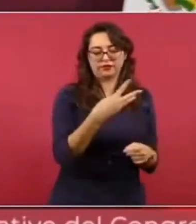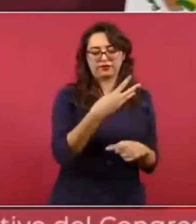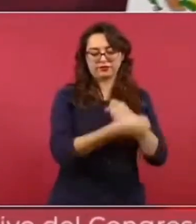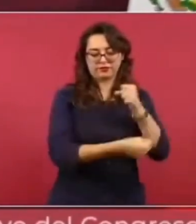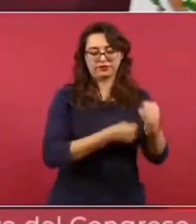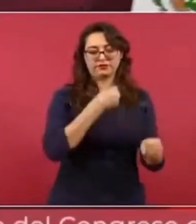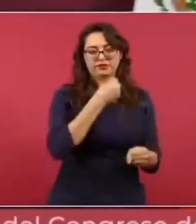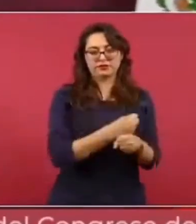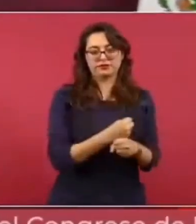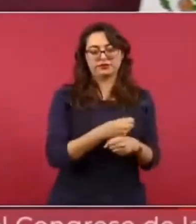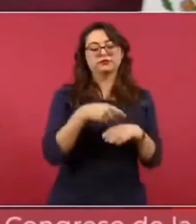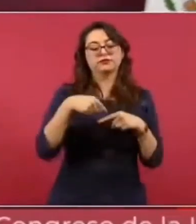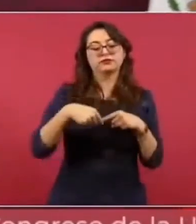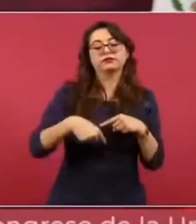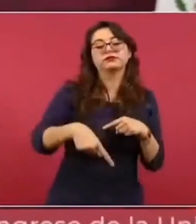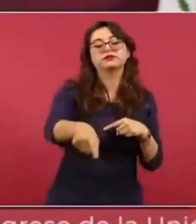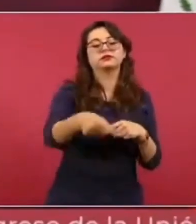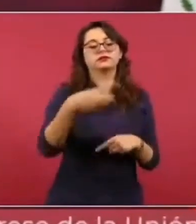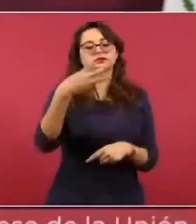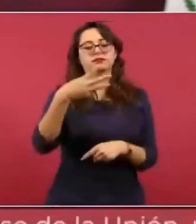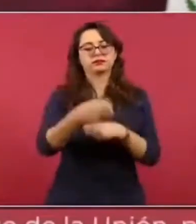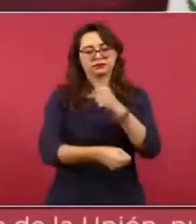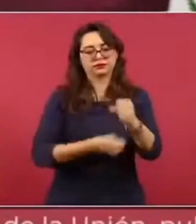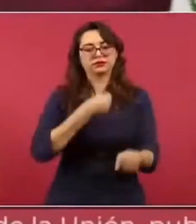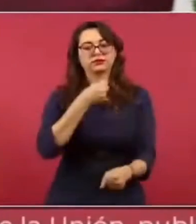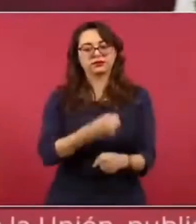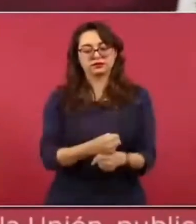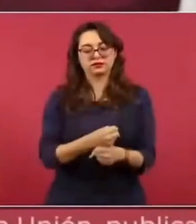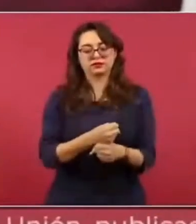3 años, pues el